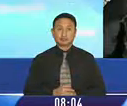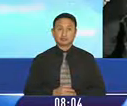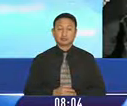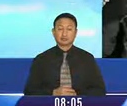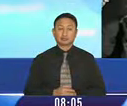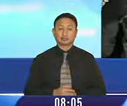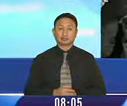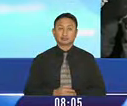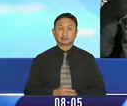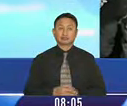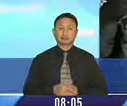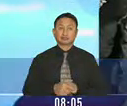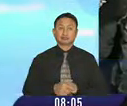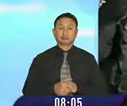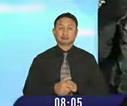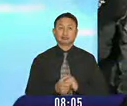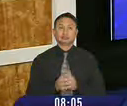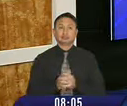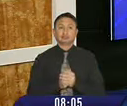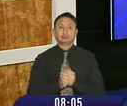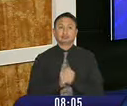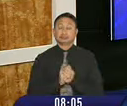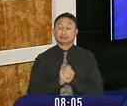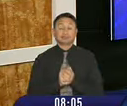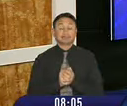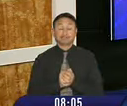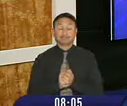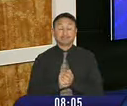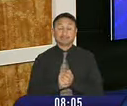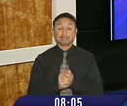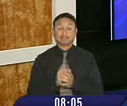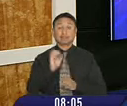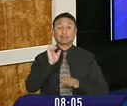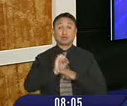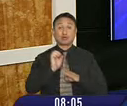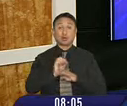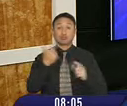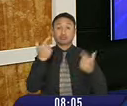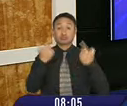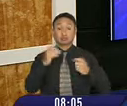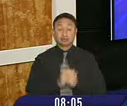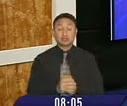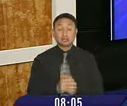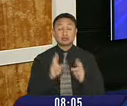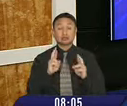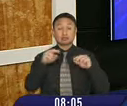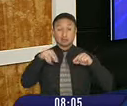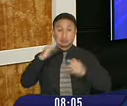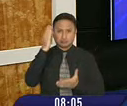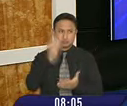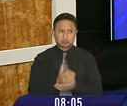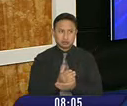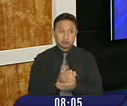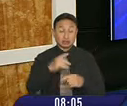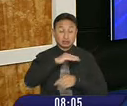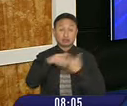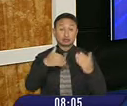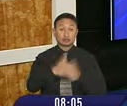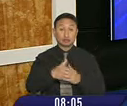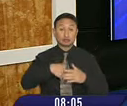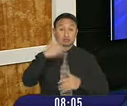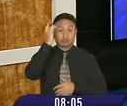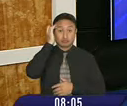Informó Marilyn Jaramillo. Hola, la violencia que vive en nuestro país. Ojalá algún momento logremos parar esto que nos tiene realmente con los